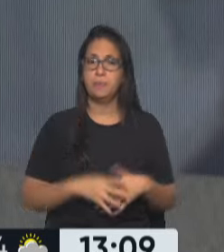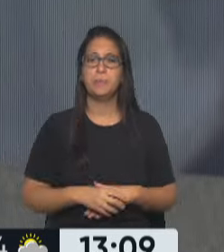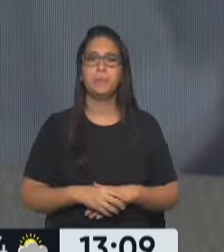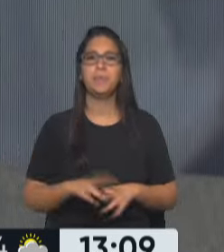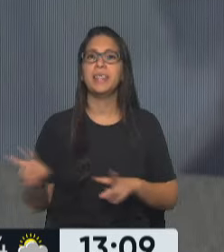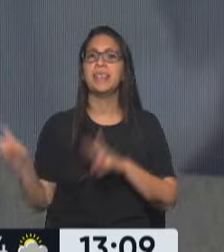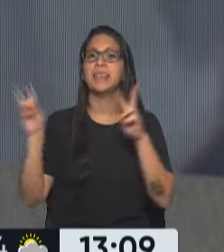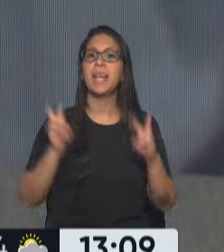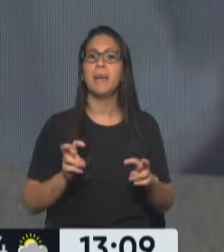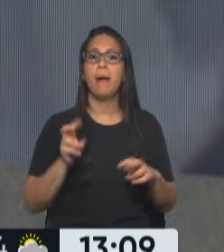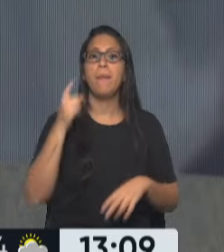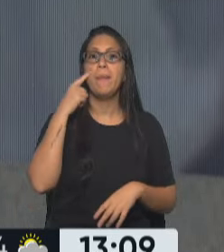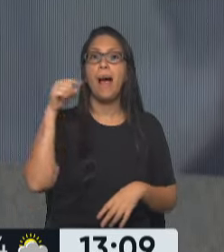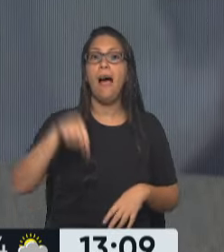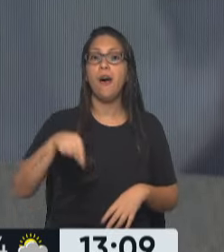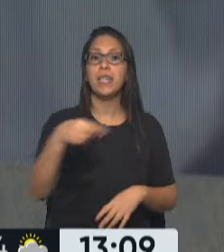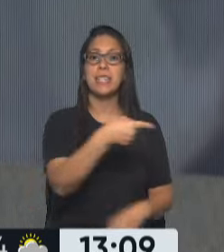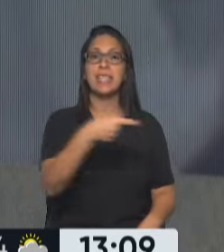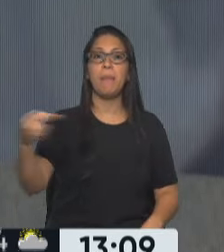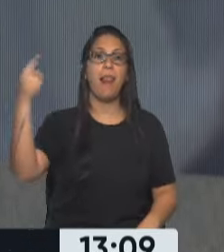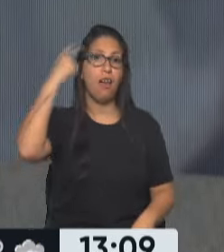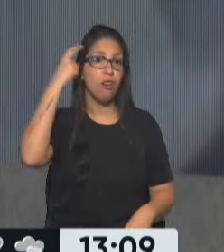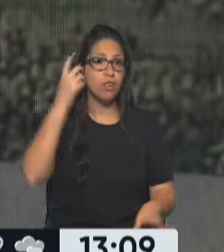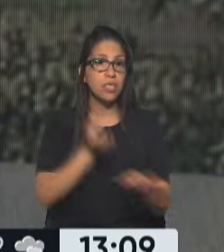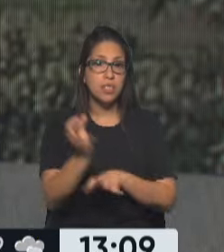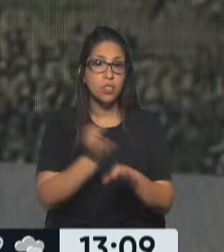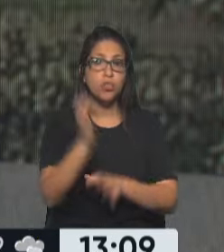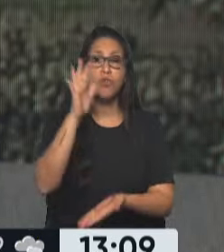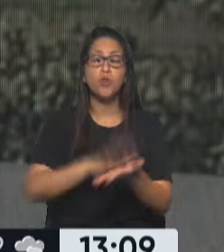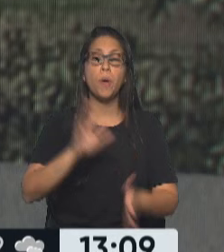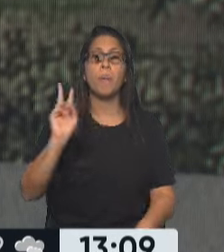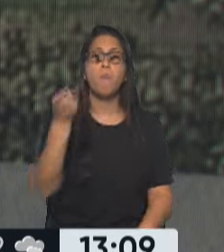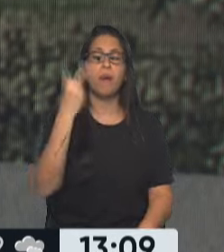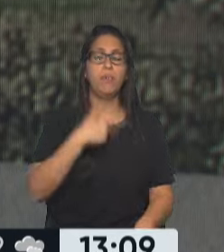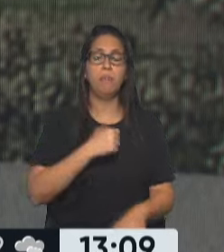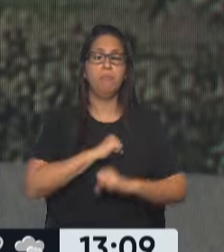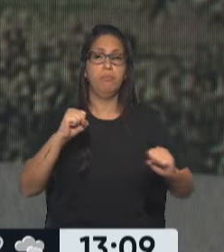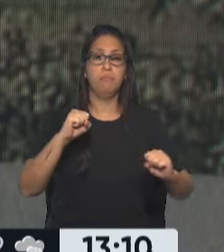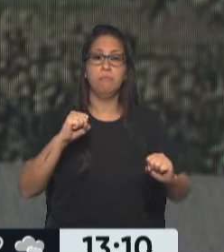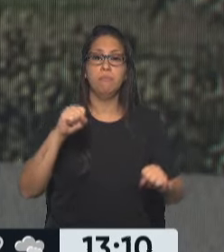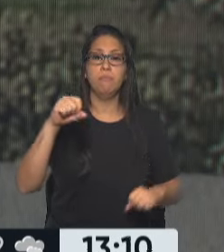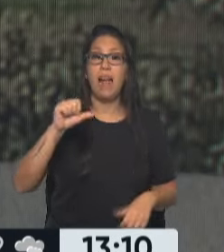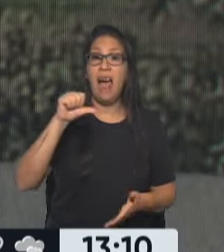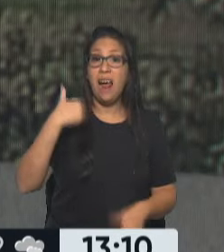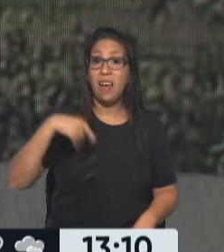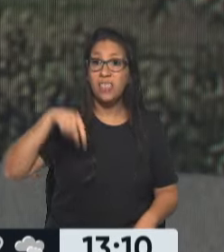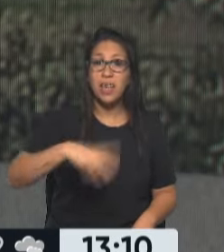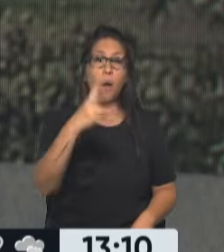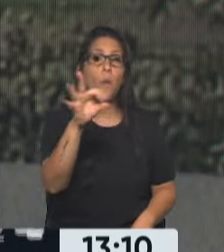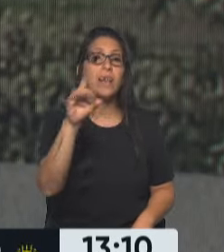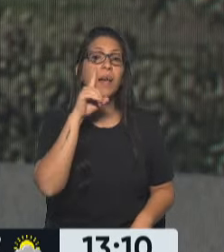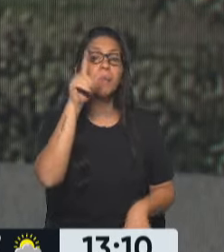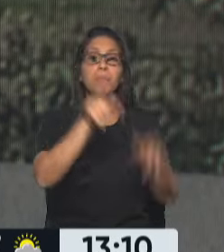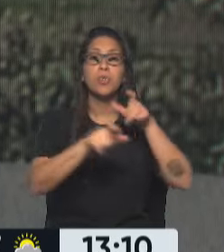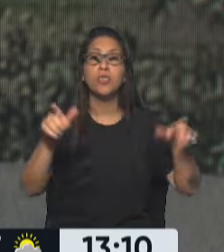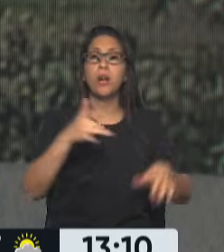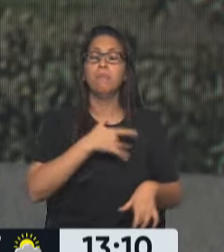le cambiamos ahora de tema porque estamos atravesando la semana de concientización sobre la muerte úbica en nuestro país 40.000 personas mueren